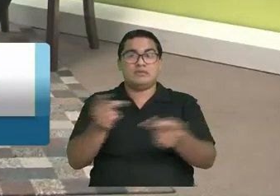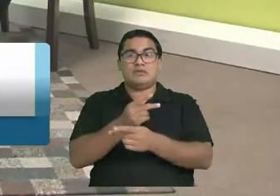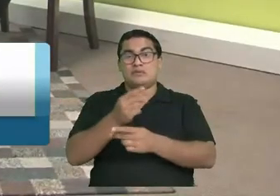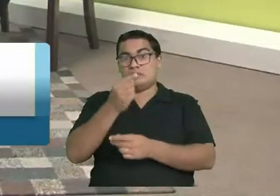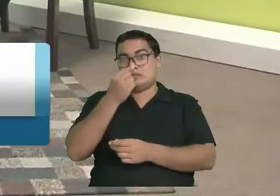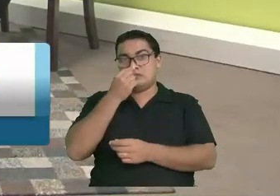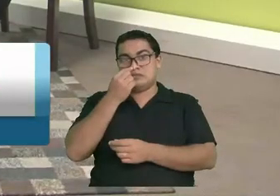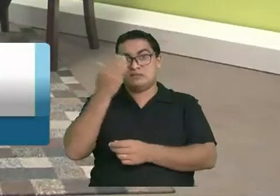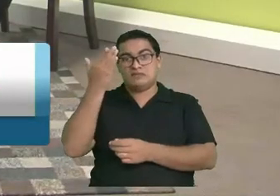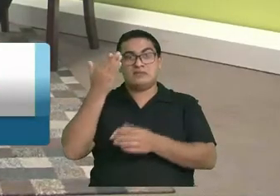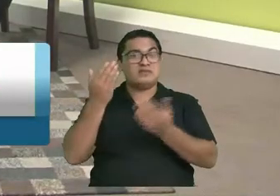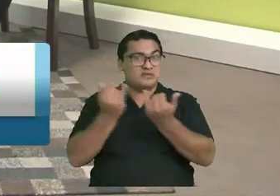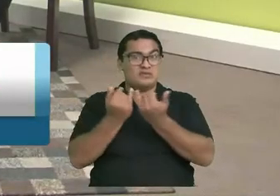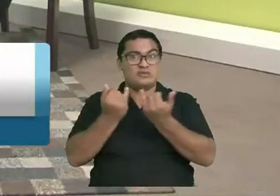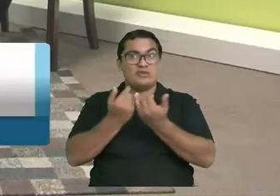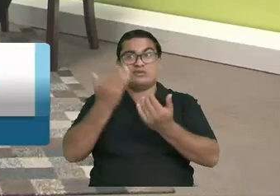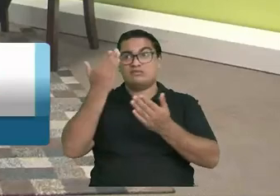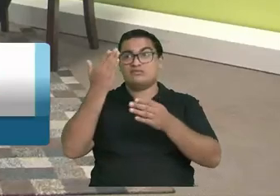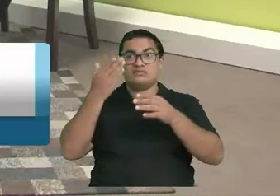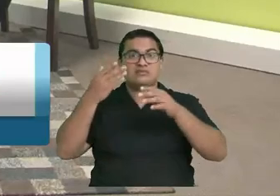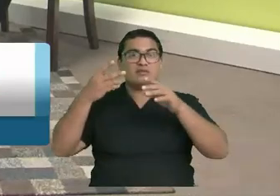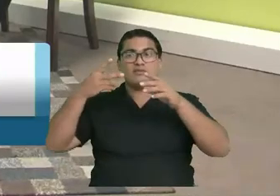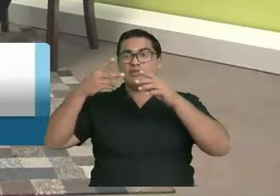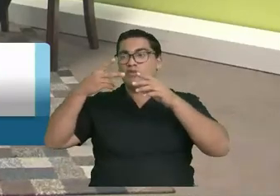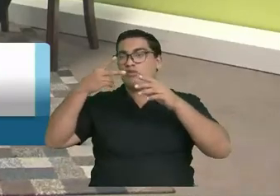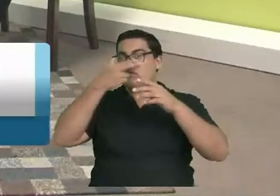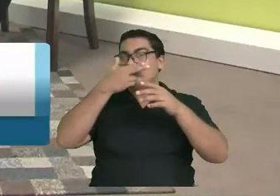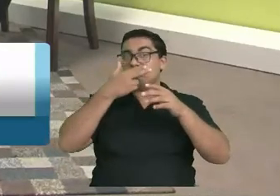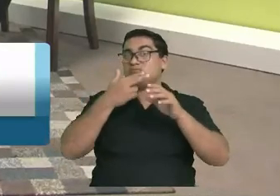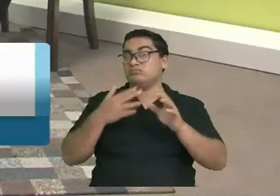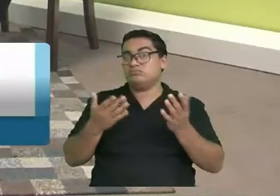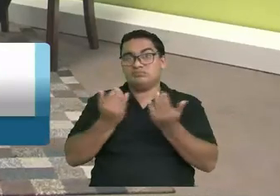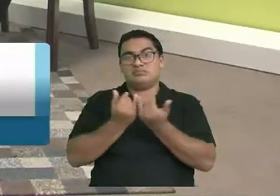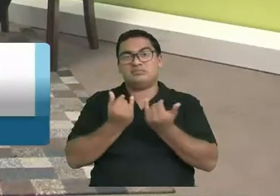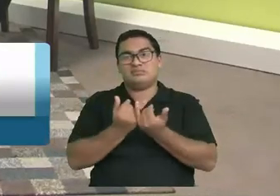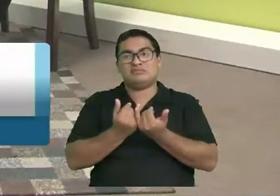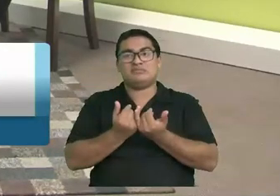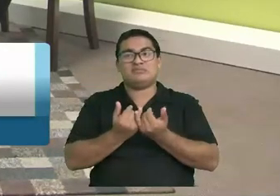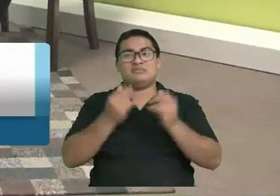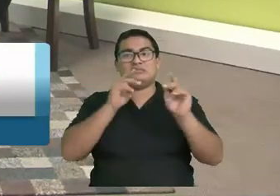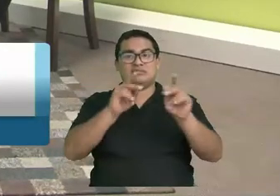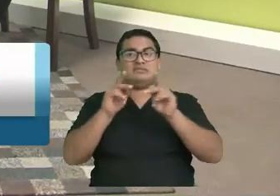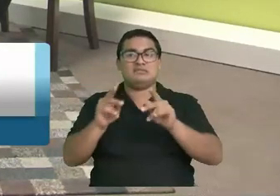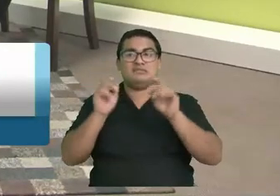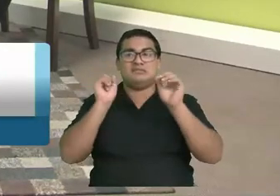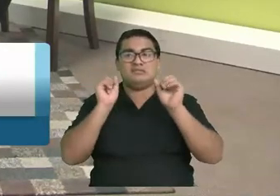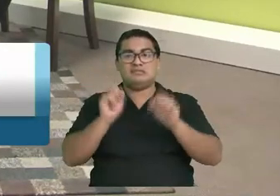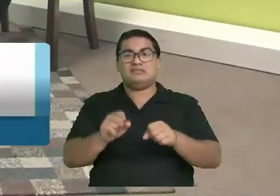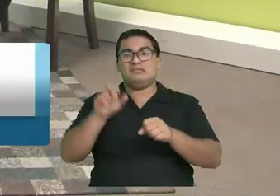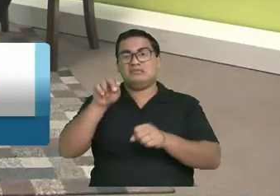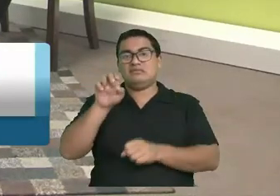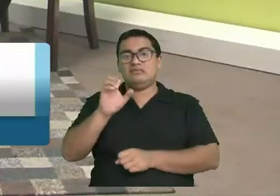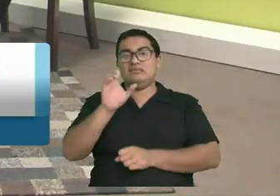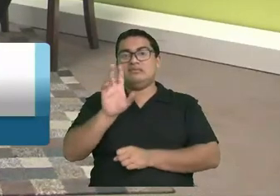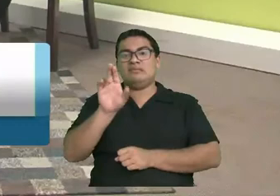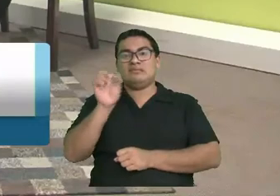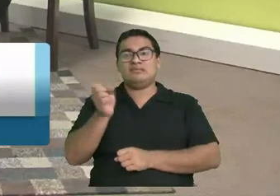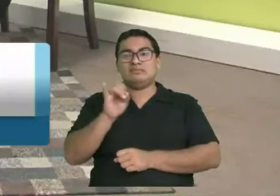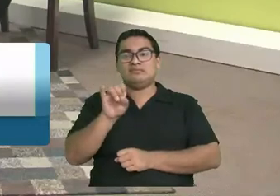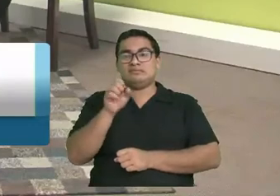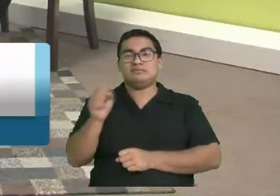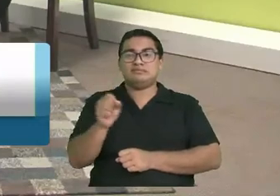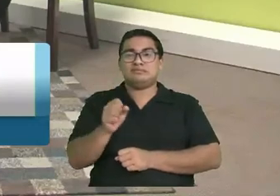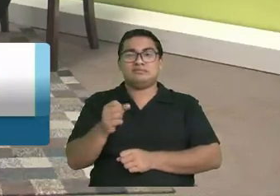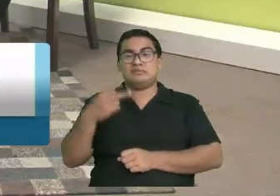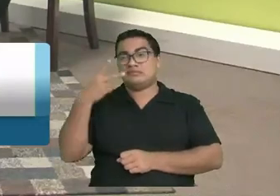parte? Igual. ¿Cómo sería también ahí, si en caso igual los pacientes pueden presentar necrosis ulcerar